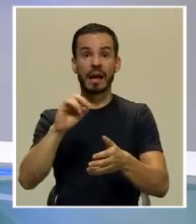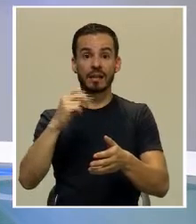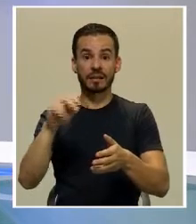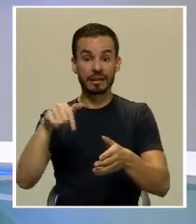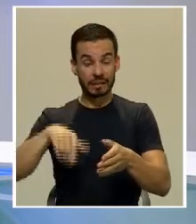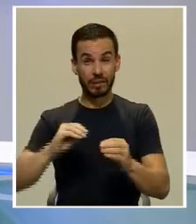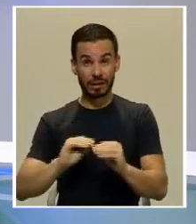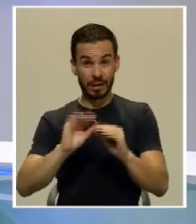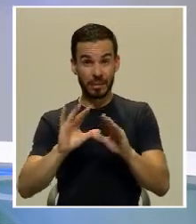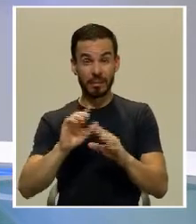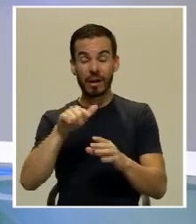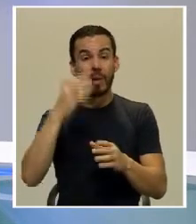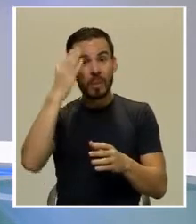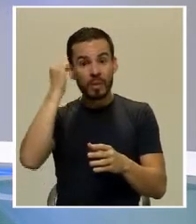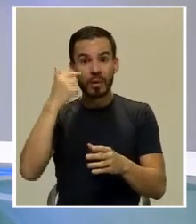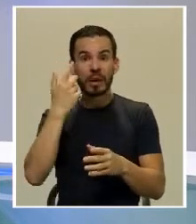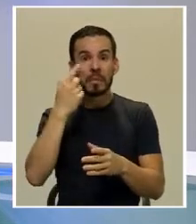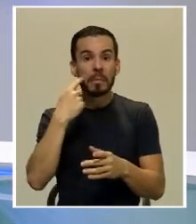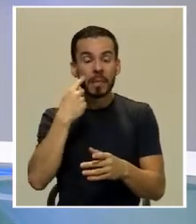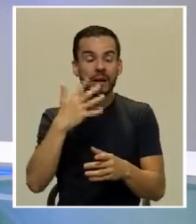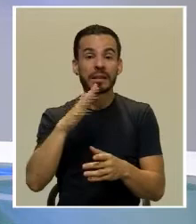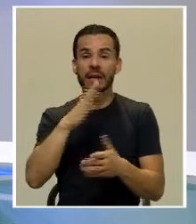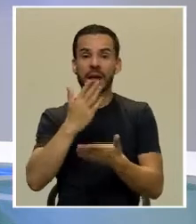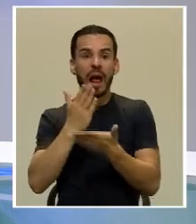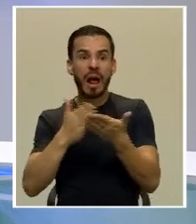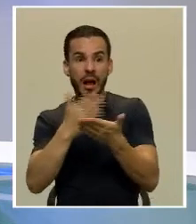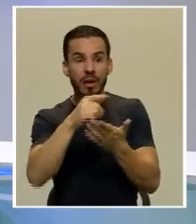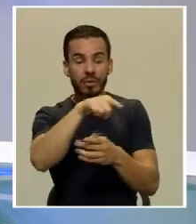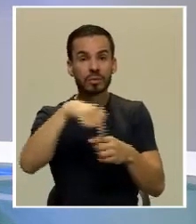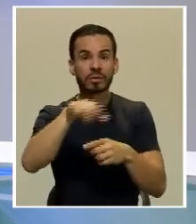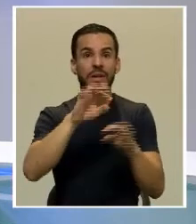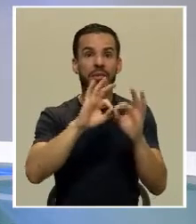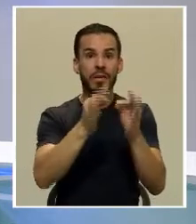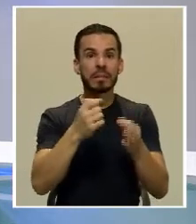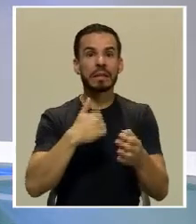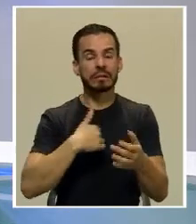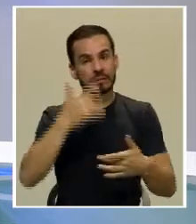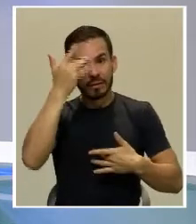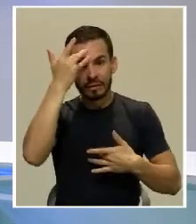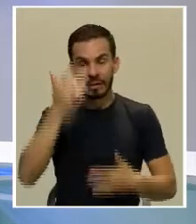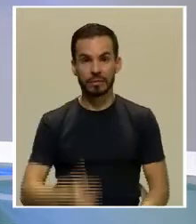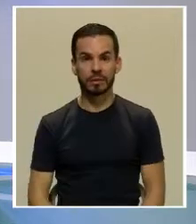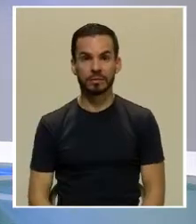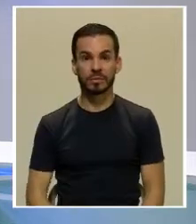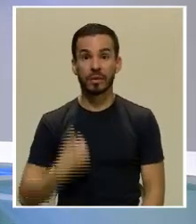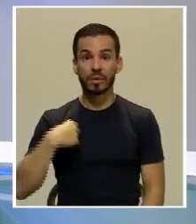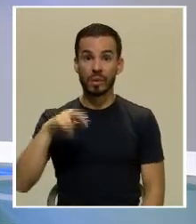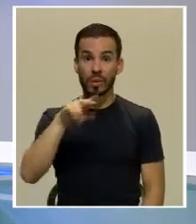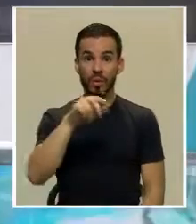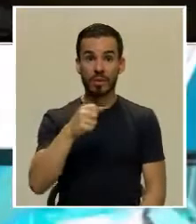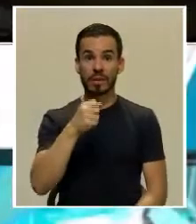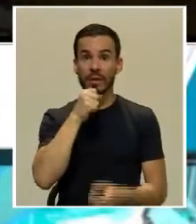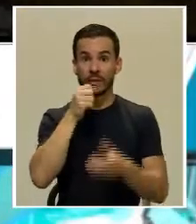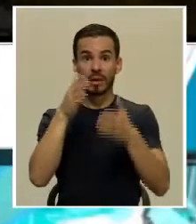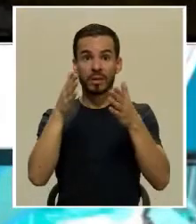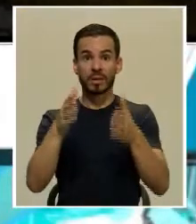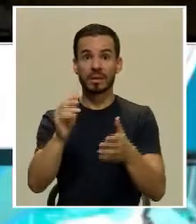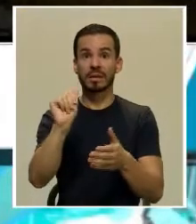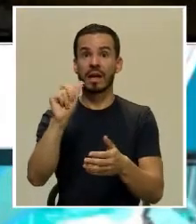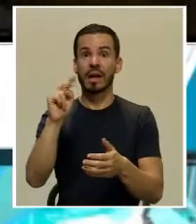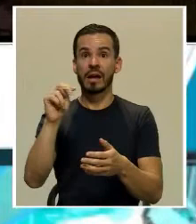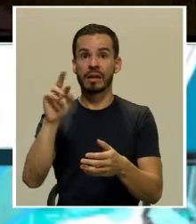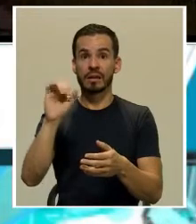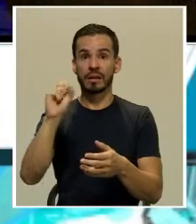esta mañana porque al parecer varias familias están contagiadas. Nuestro compañero, el periodista